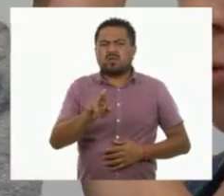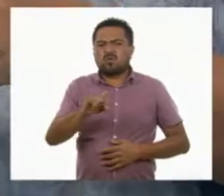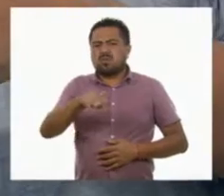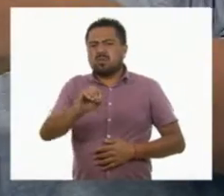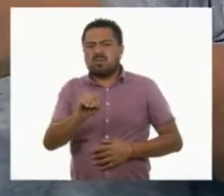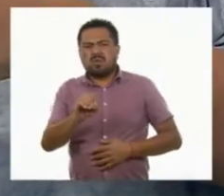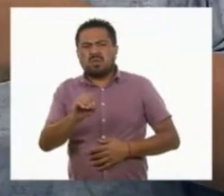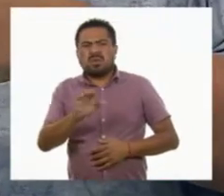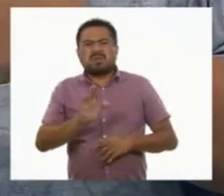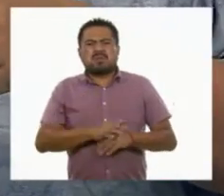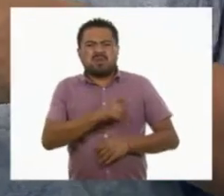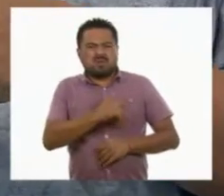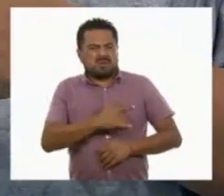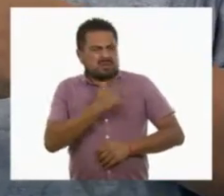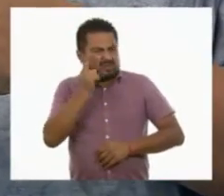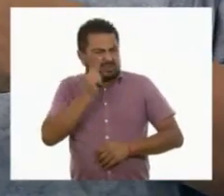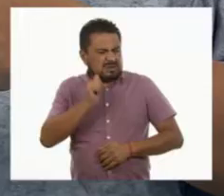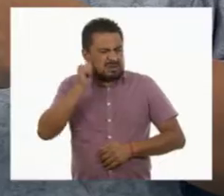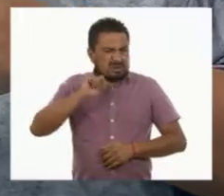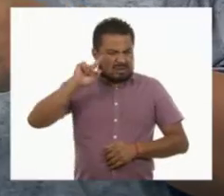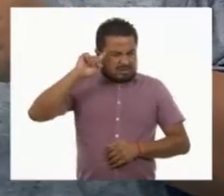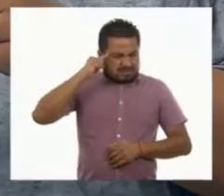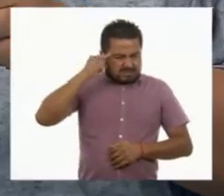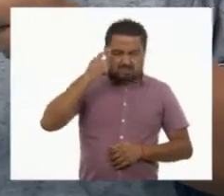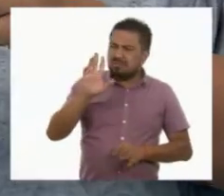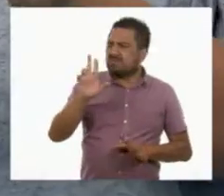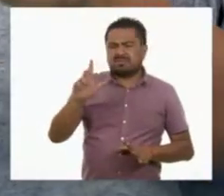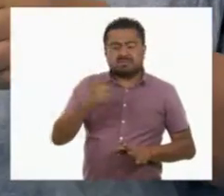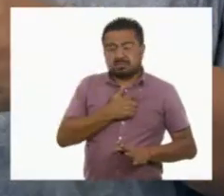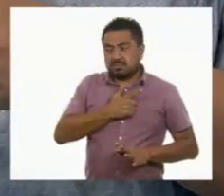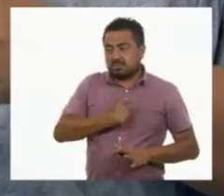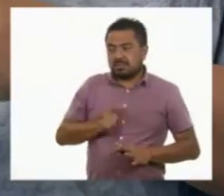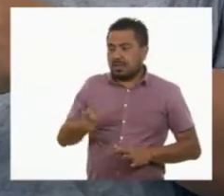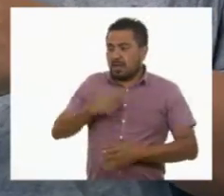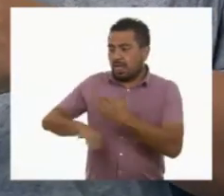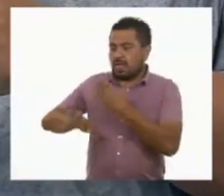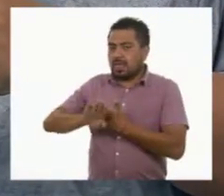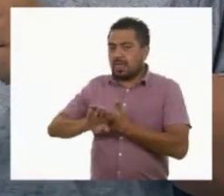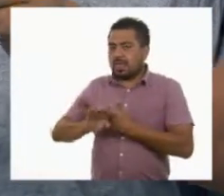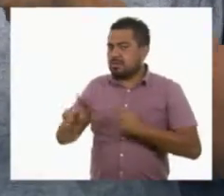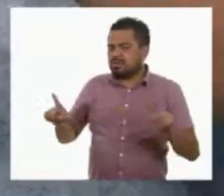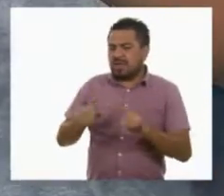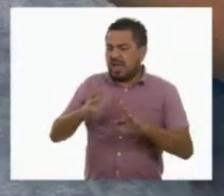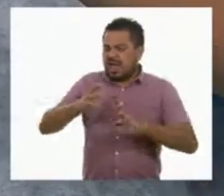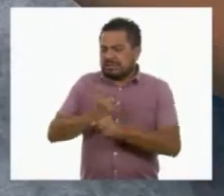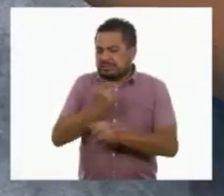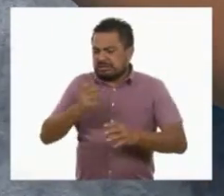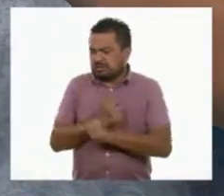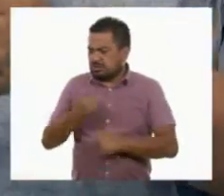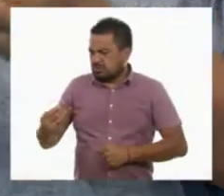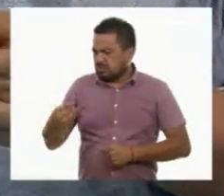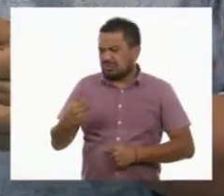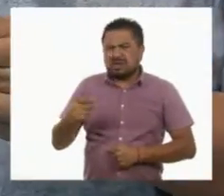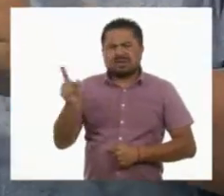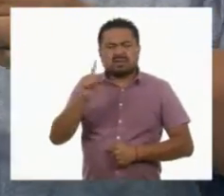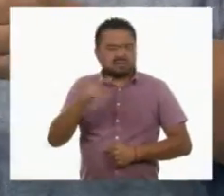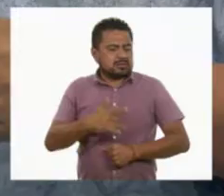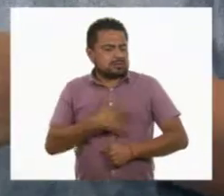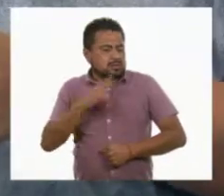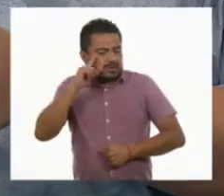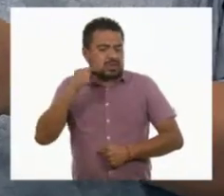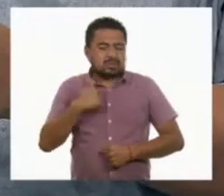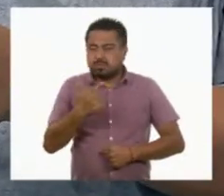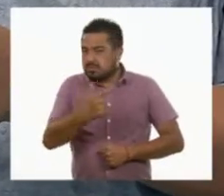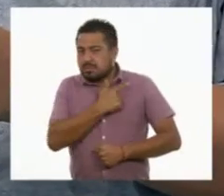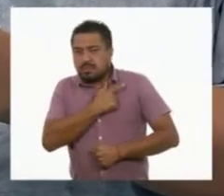Por malhumorado. Sí, a mí no me gusta que me digas eso. Eso de los apodos, no sé, me hace enojar, no me gusta.